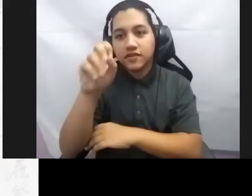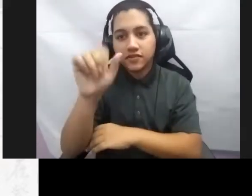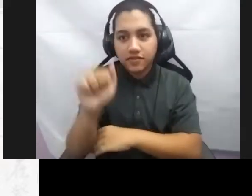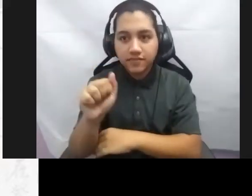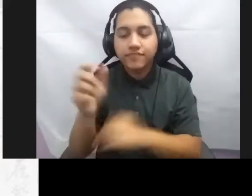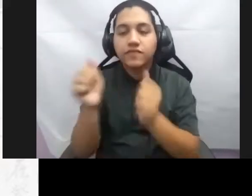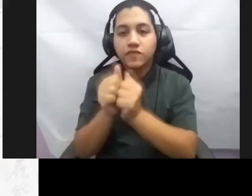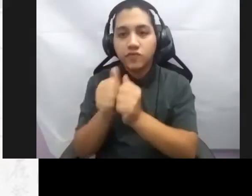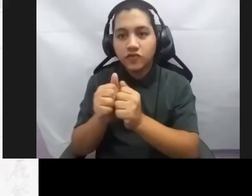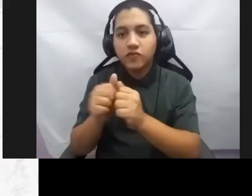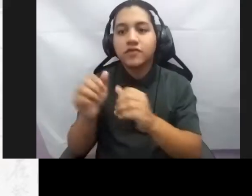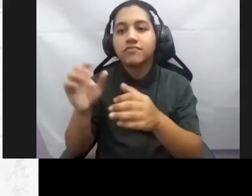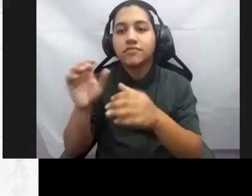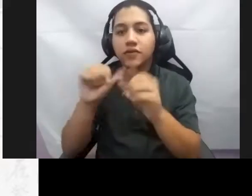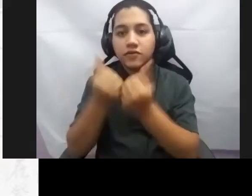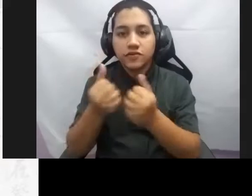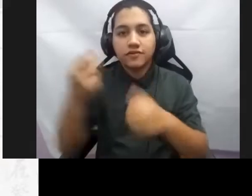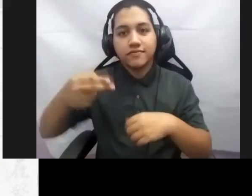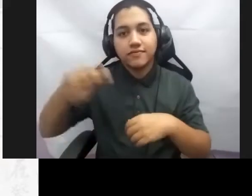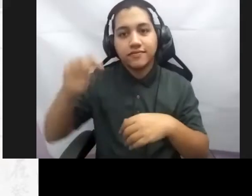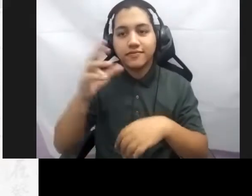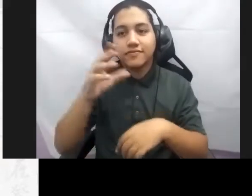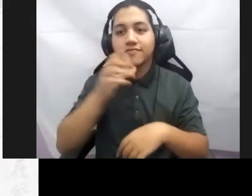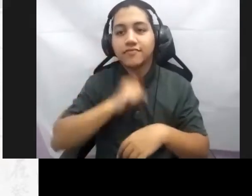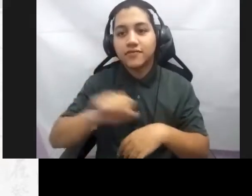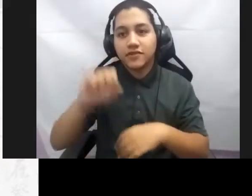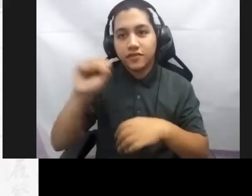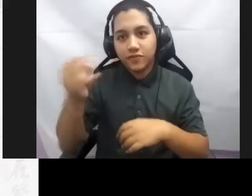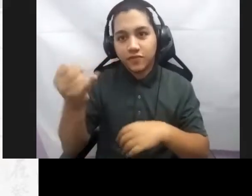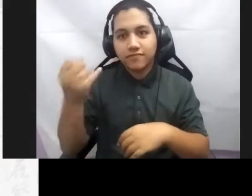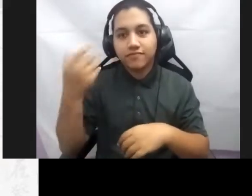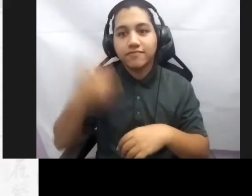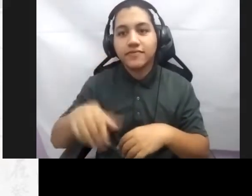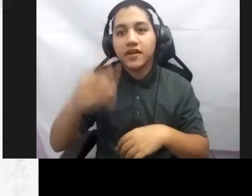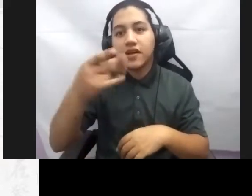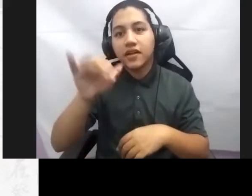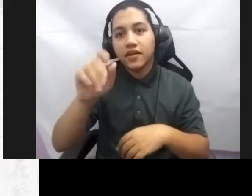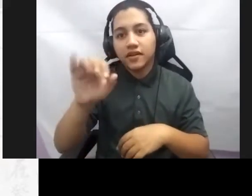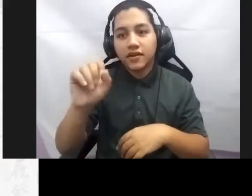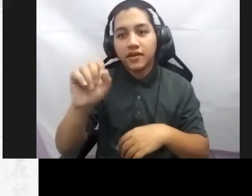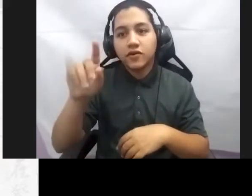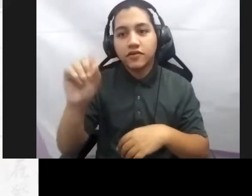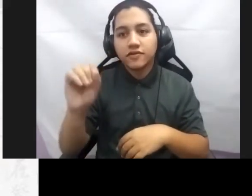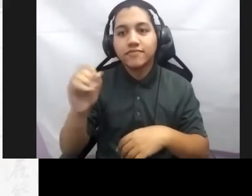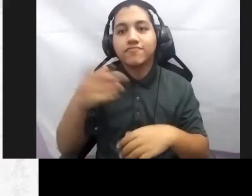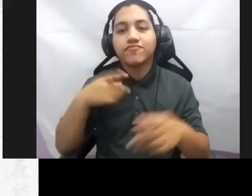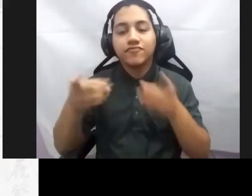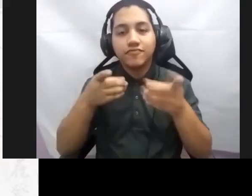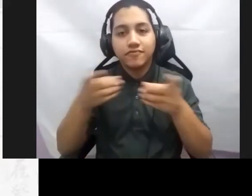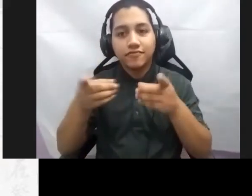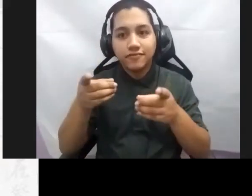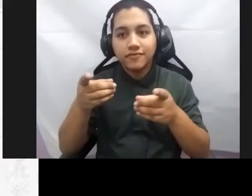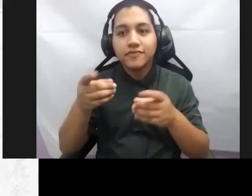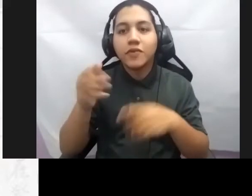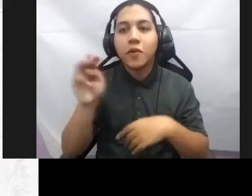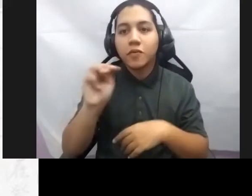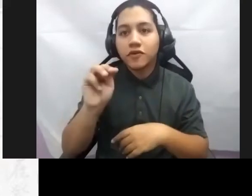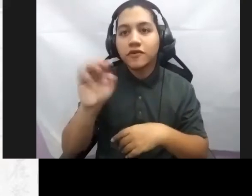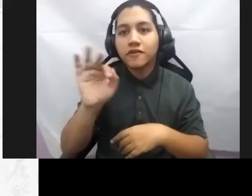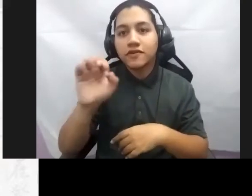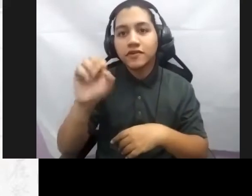Historia del Viejo San Juan. Mi nombre es Hilda Rodríguez, directora ejecutiva de la Fundación Felisa Rincón de Gautier, y le damos